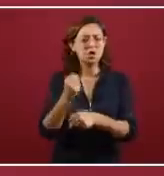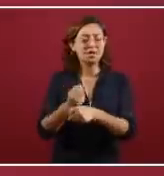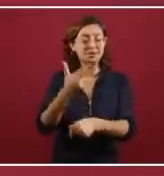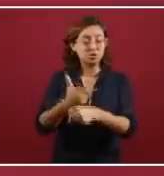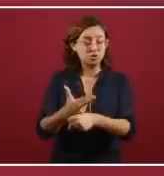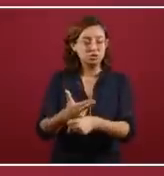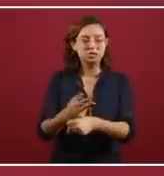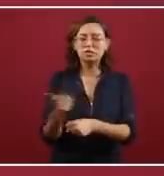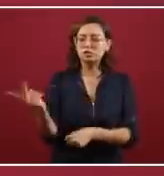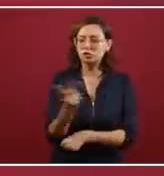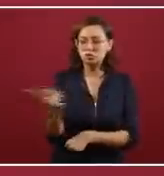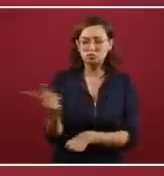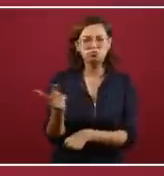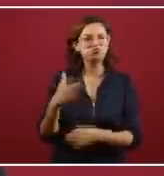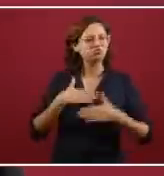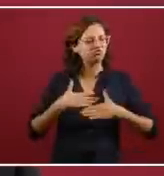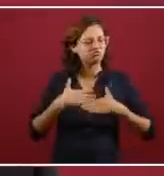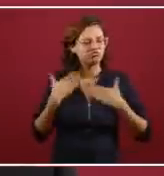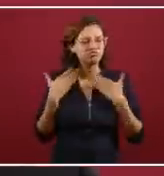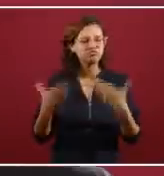Defensa,